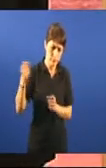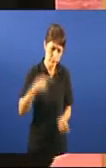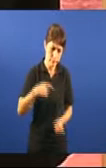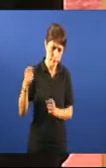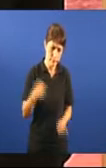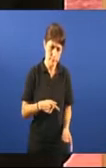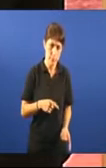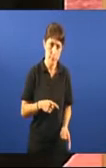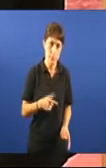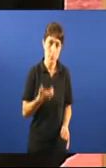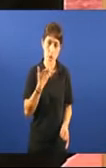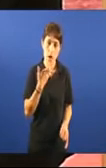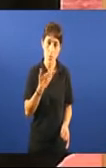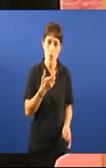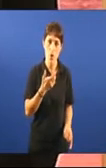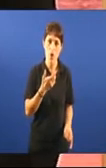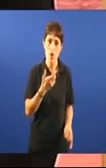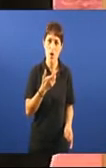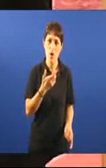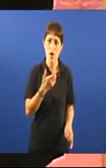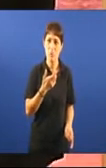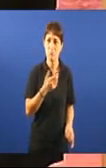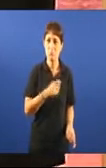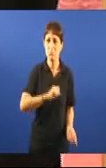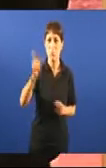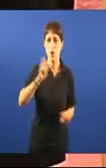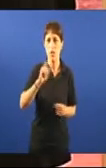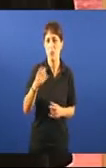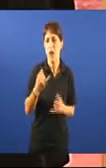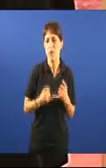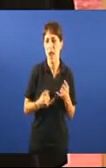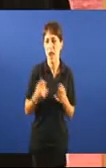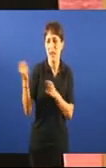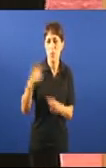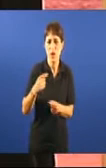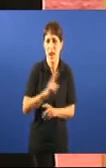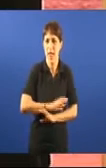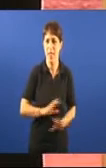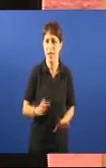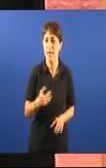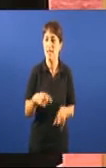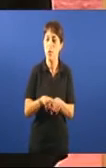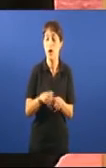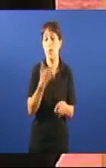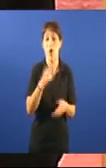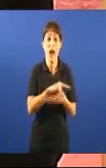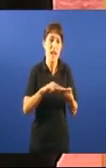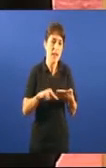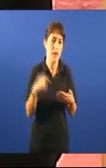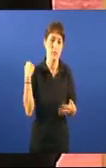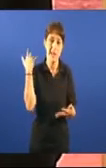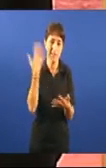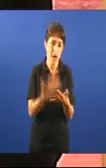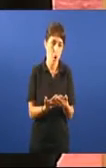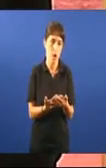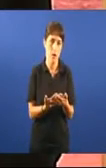Non importamos nada. Ese é o problema, señor Feijóo. Galiza sofre aínda as consecuencias dunha